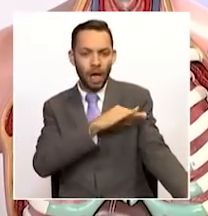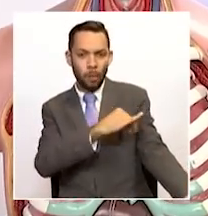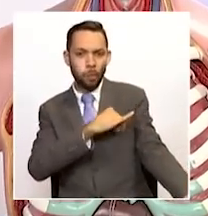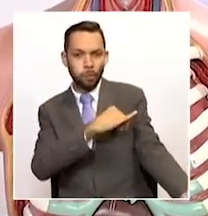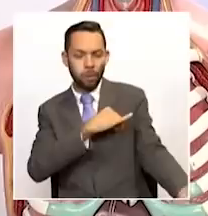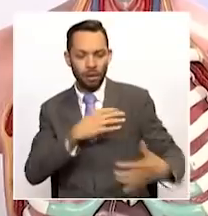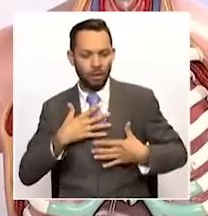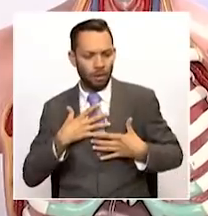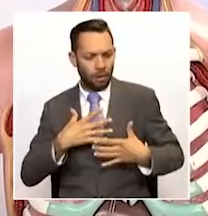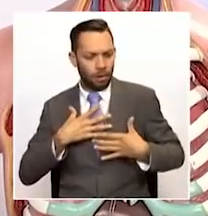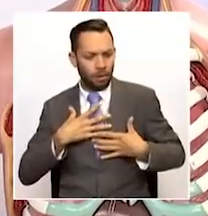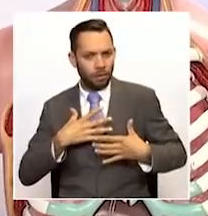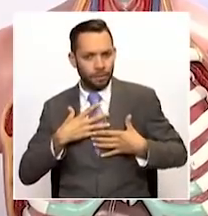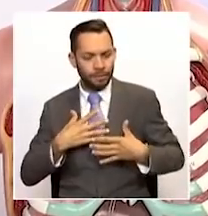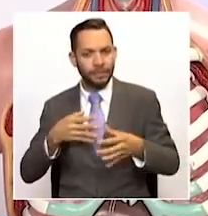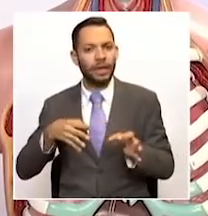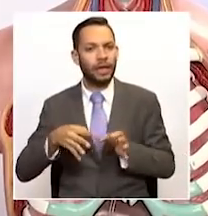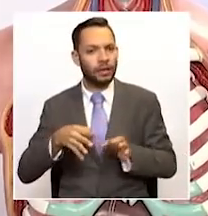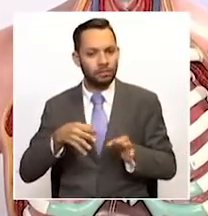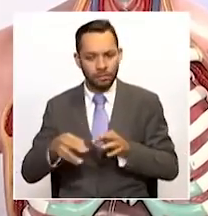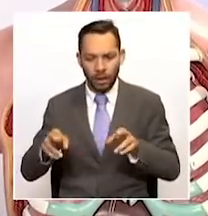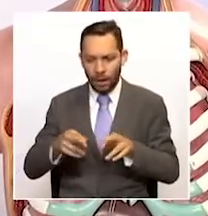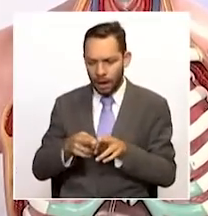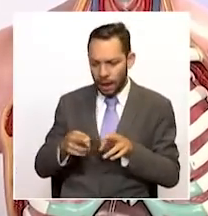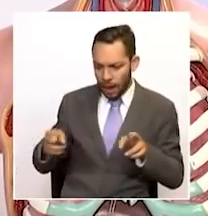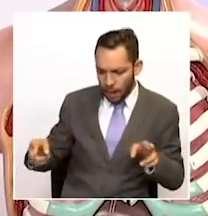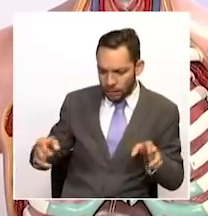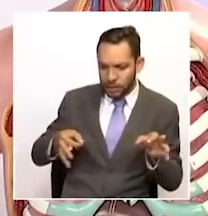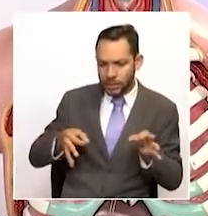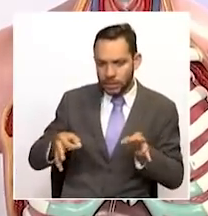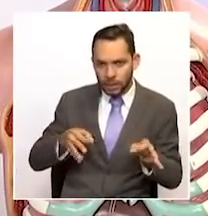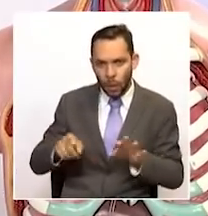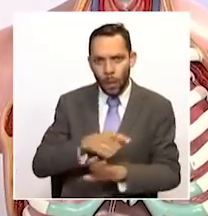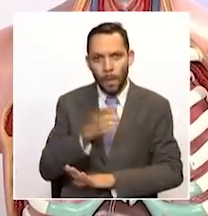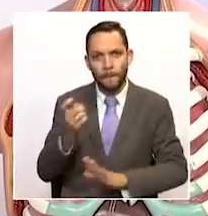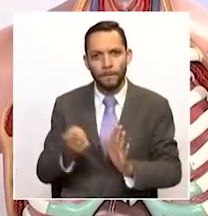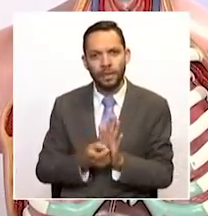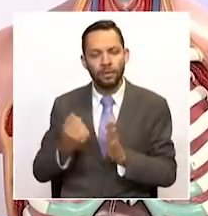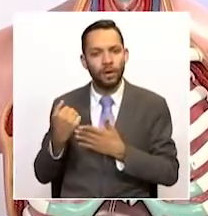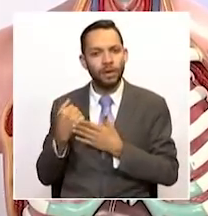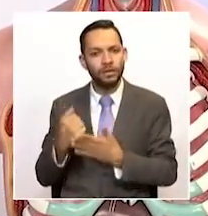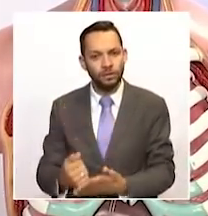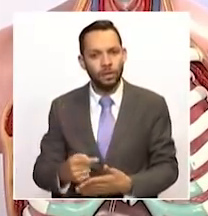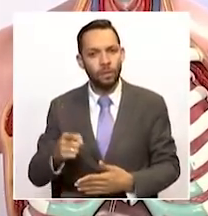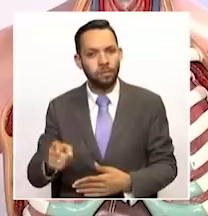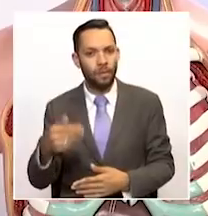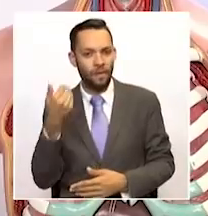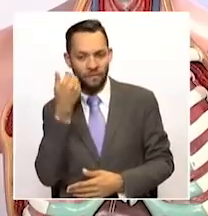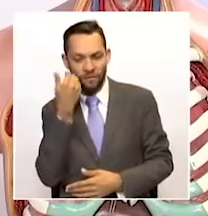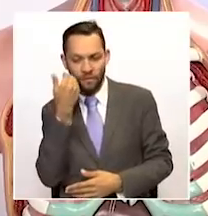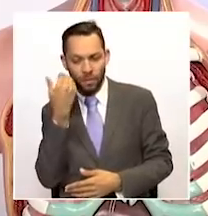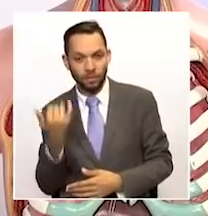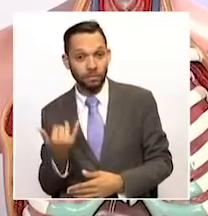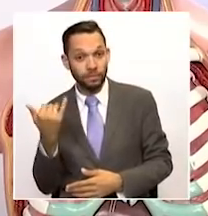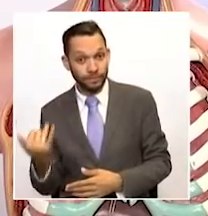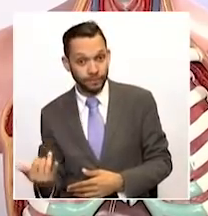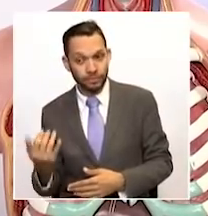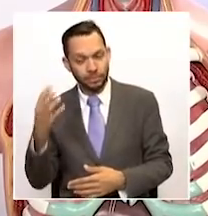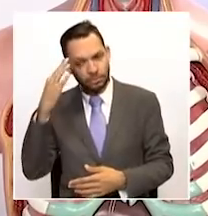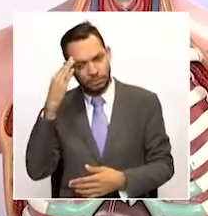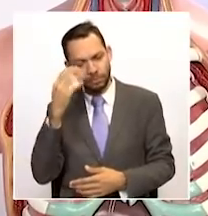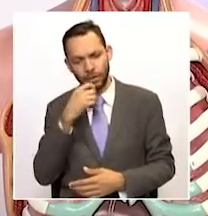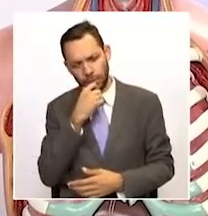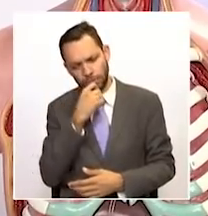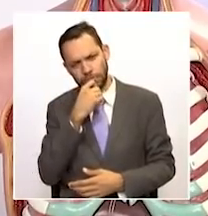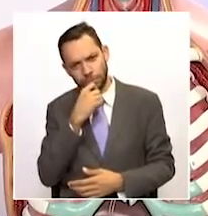describían muy bien además esa en descuento pues ni yo creo que la misma enferma lo vuelva un médico en su área y la